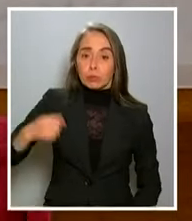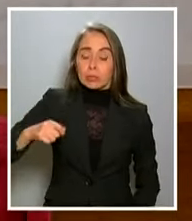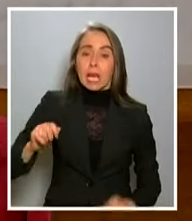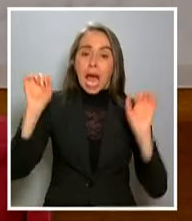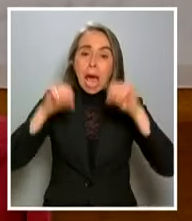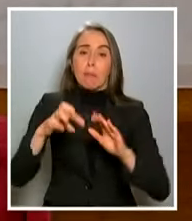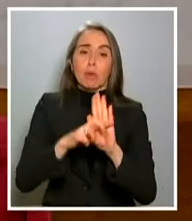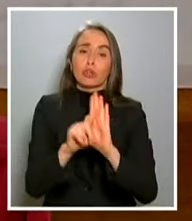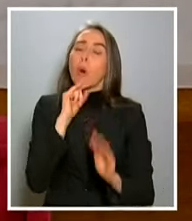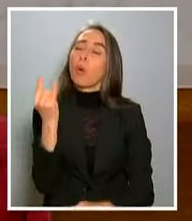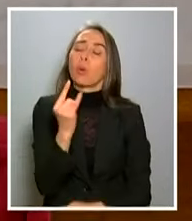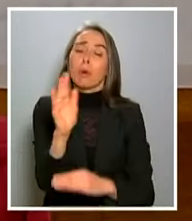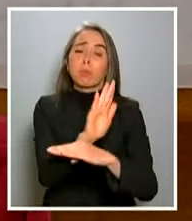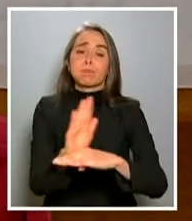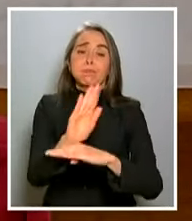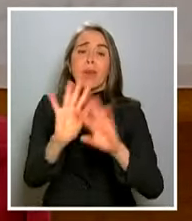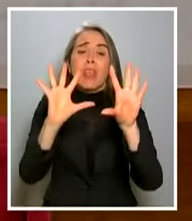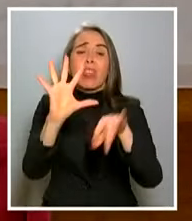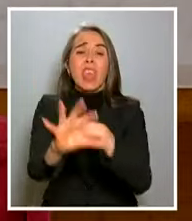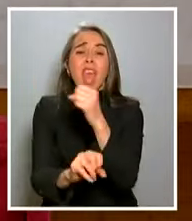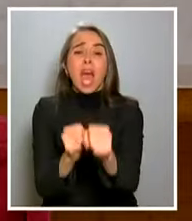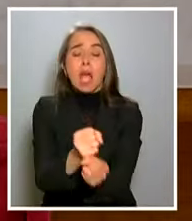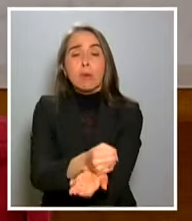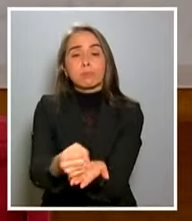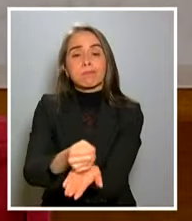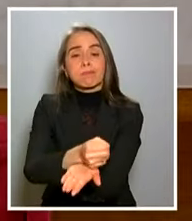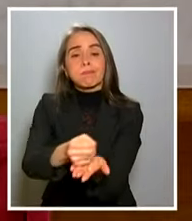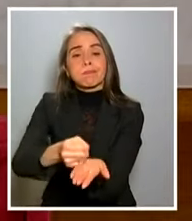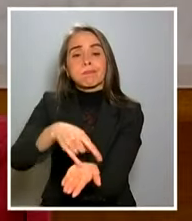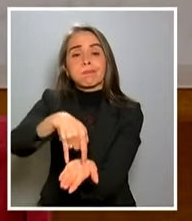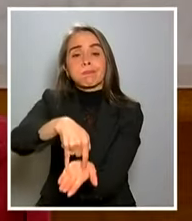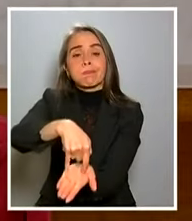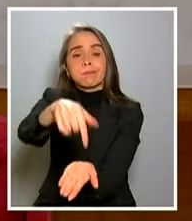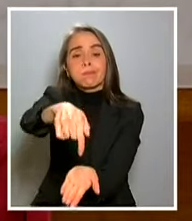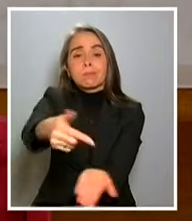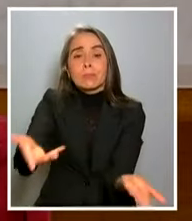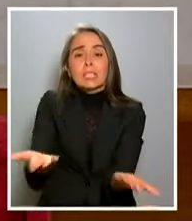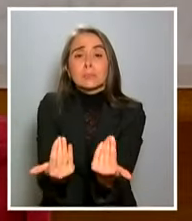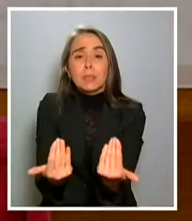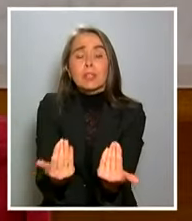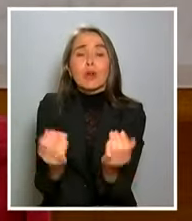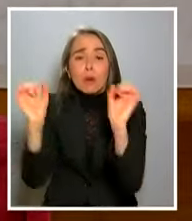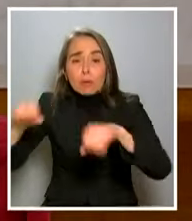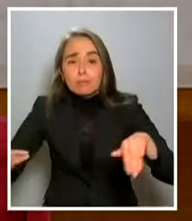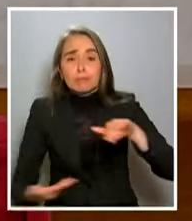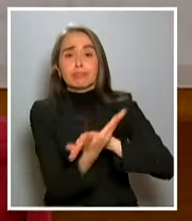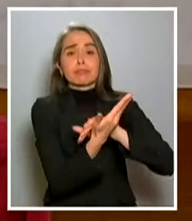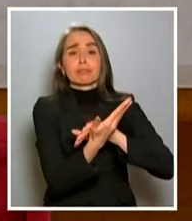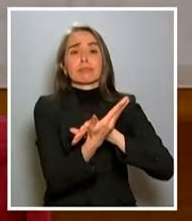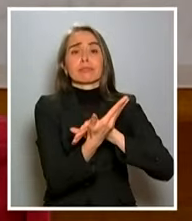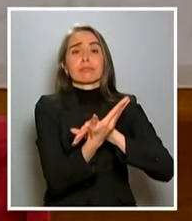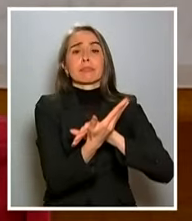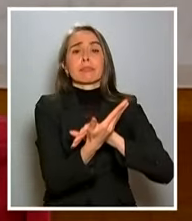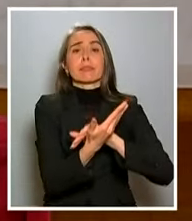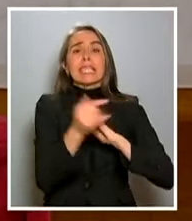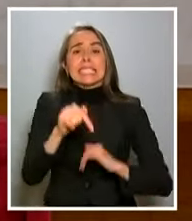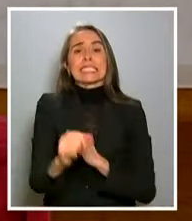proyecto con urgencia que lleva más de 10 años tramitándose aquí y que espero sea despachado este año.